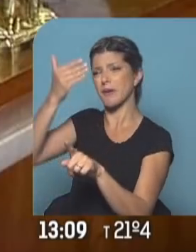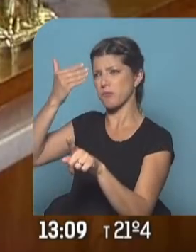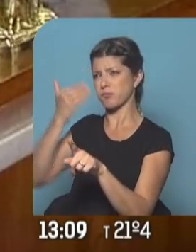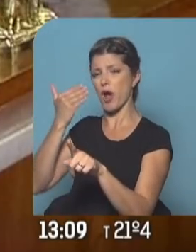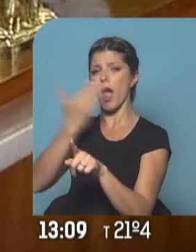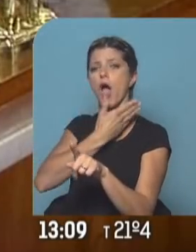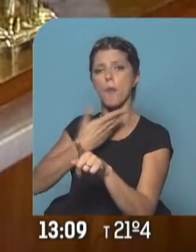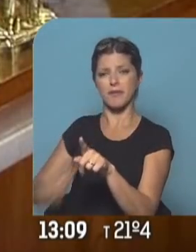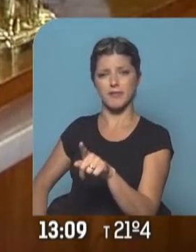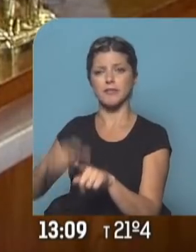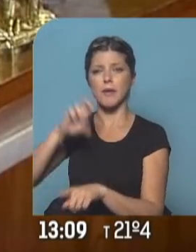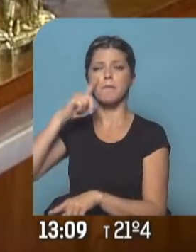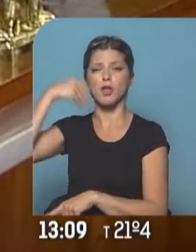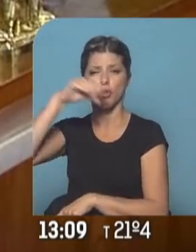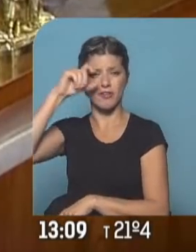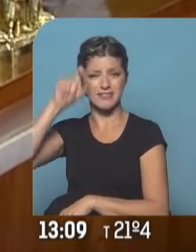Augusto Pinochet.